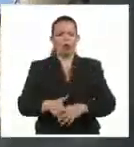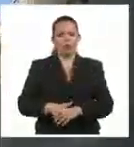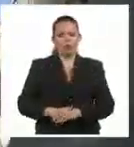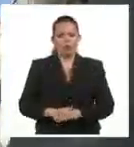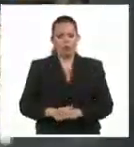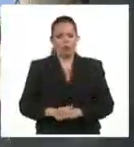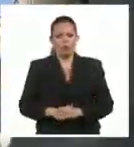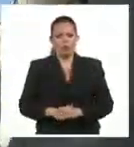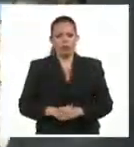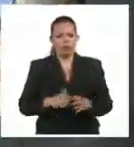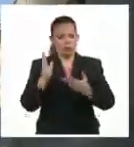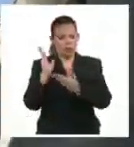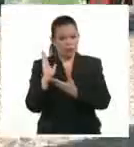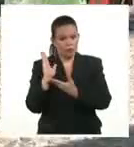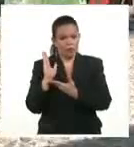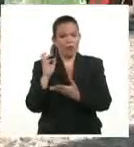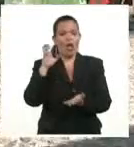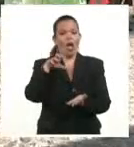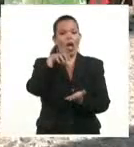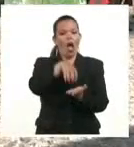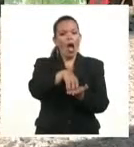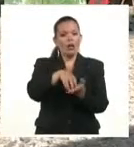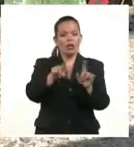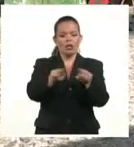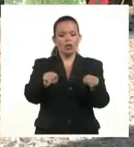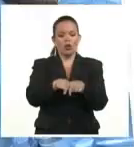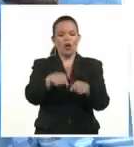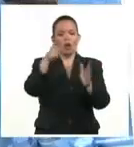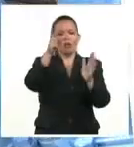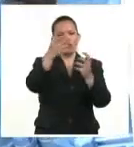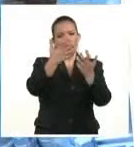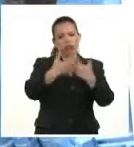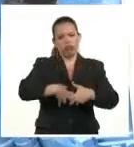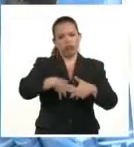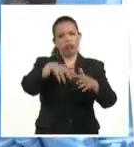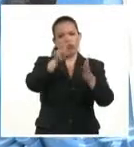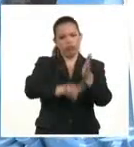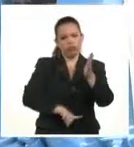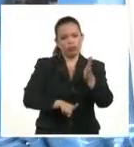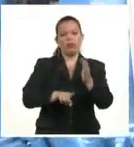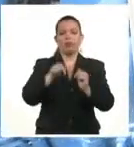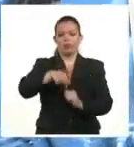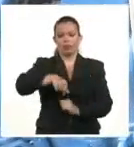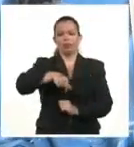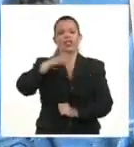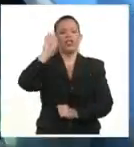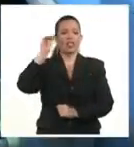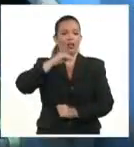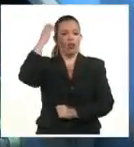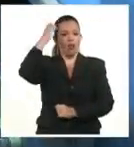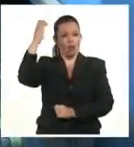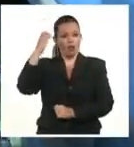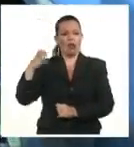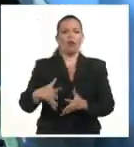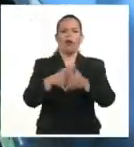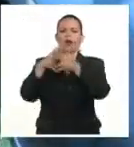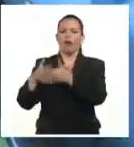Esta es una de las áreas del sector energético cubano donde el bloqueo del gobierno de Estados Unidos